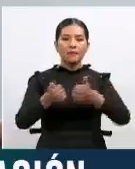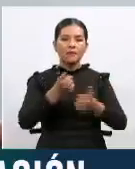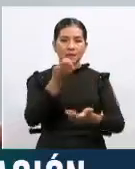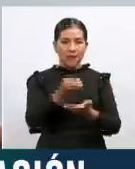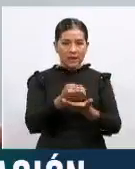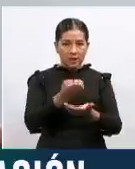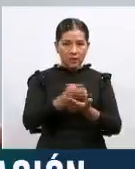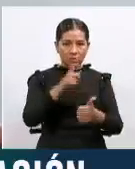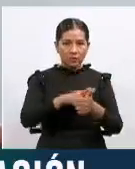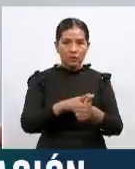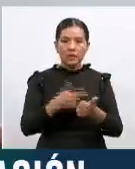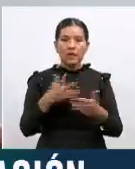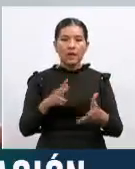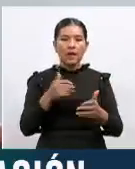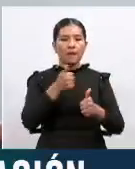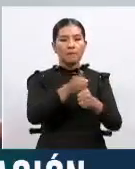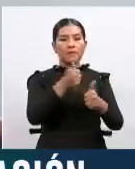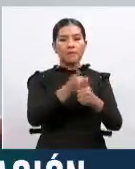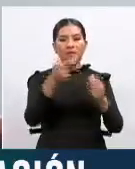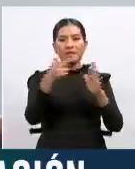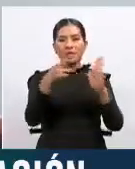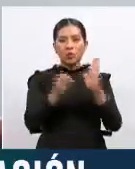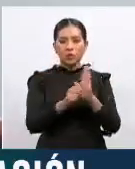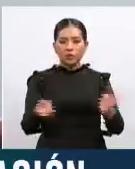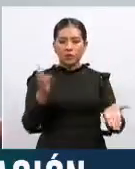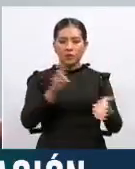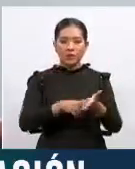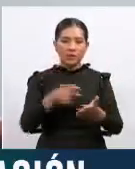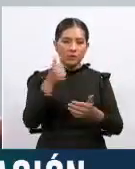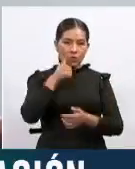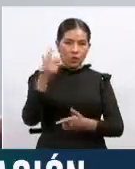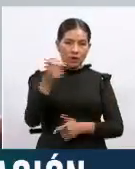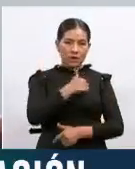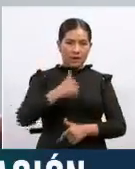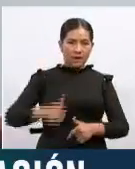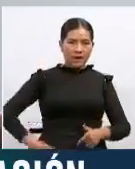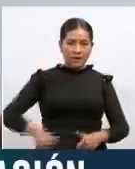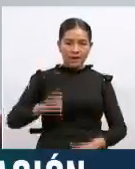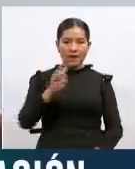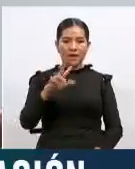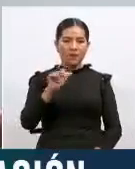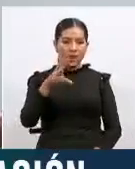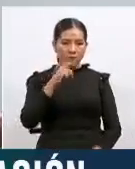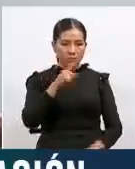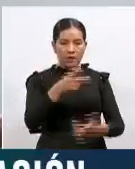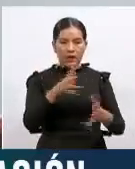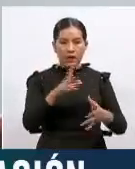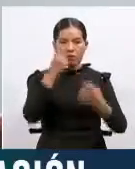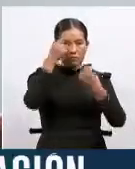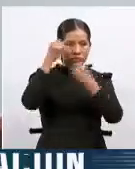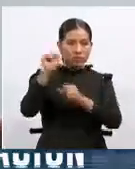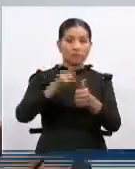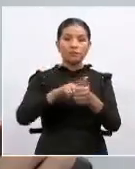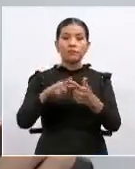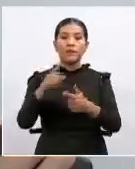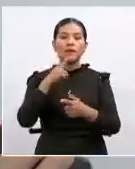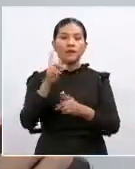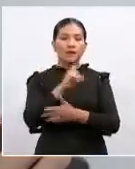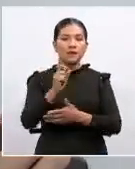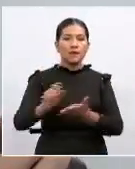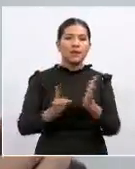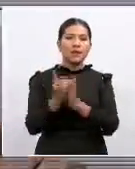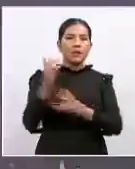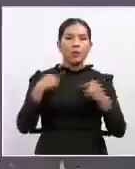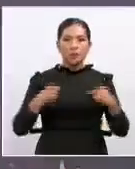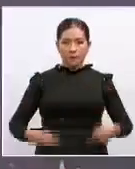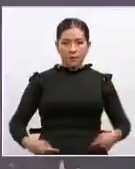que omite sus propias resoluciones firmadas por la alcaldesa del alto que va copa y la secretaria de desarrollo humano